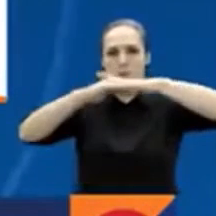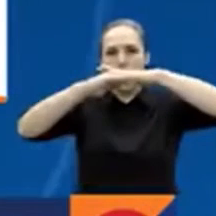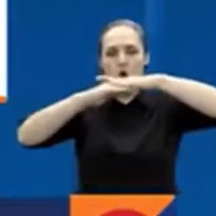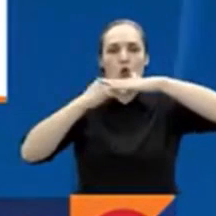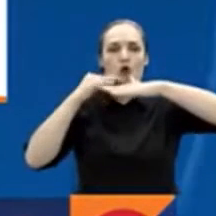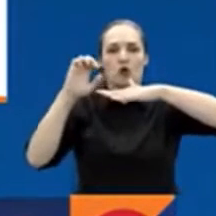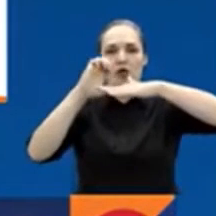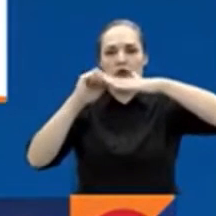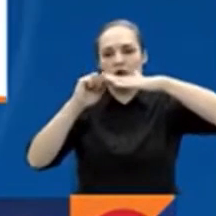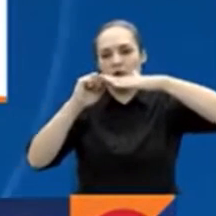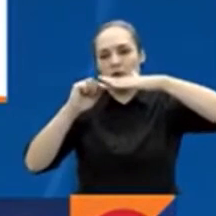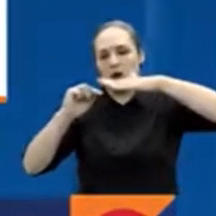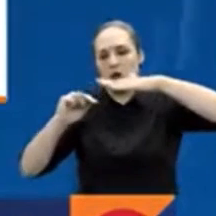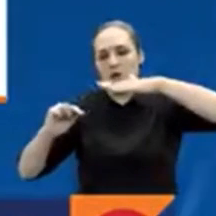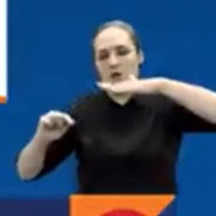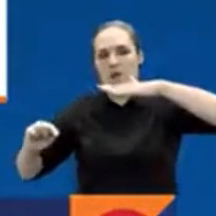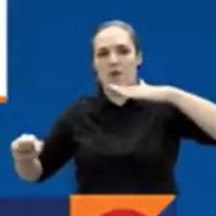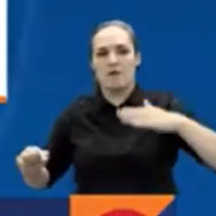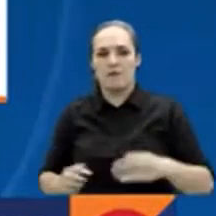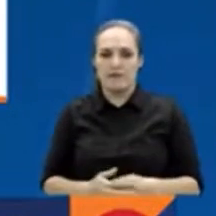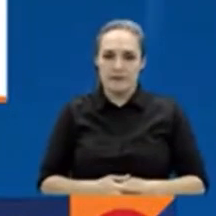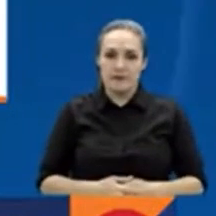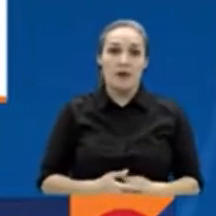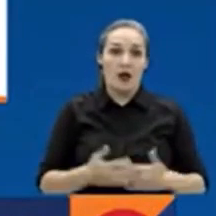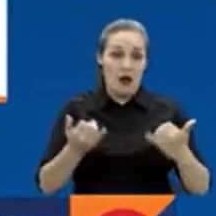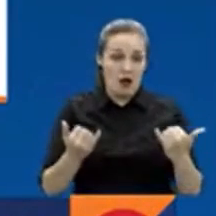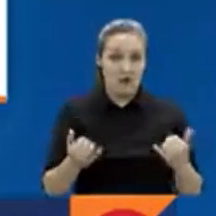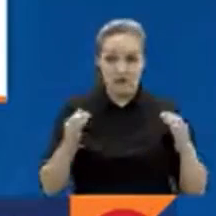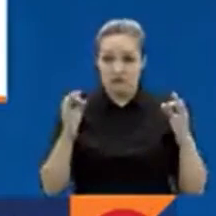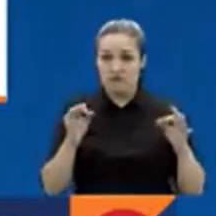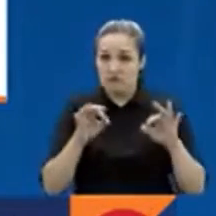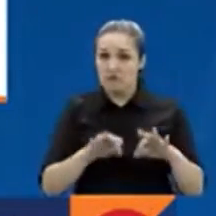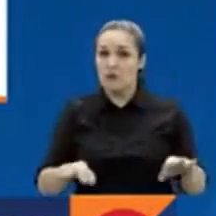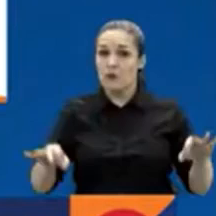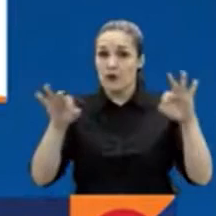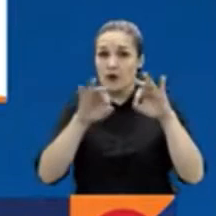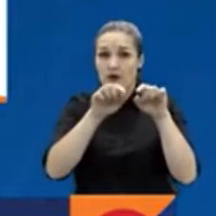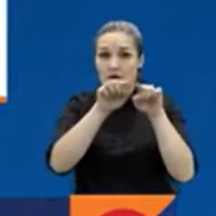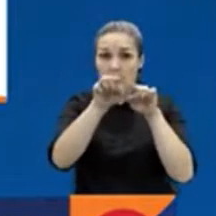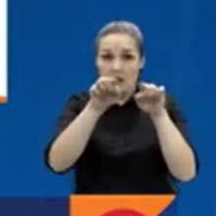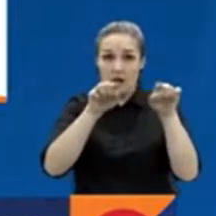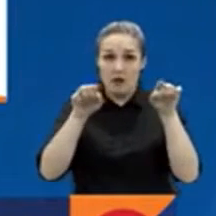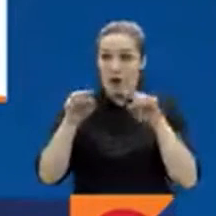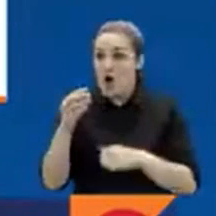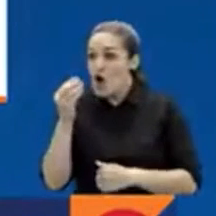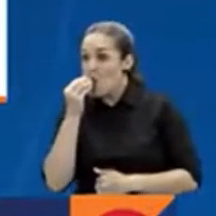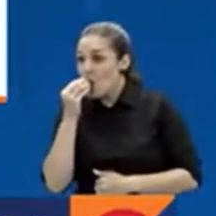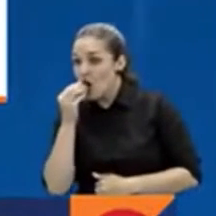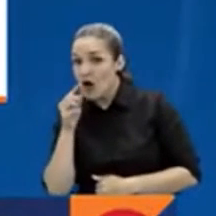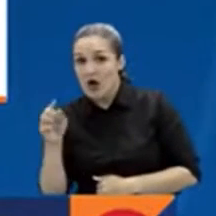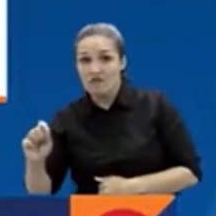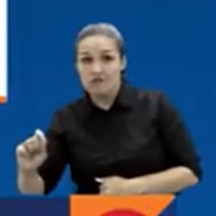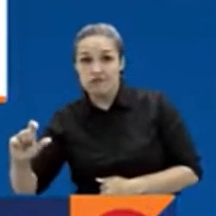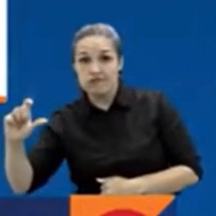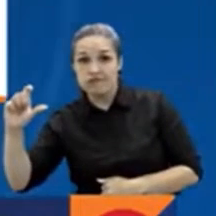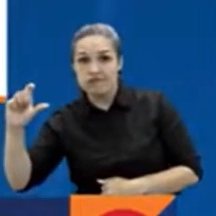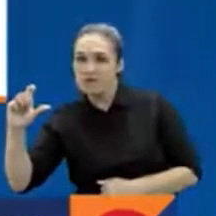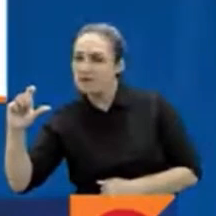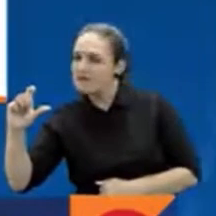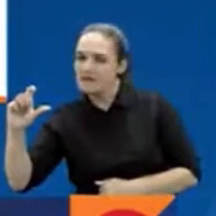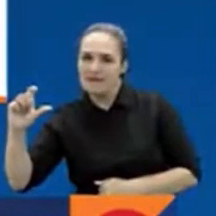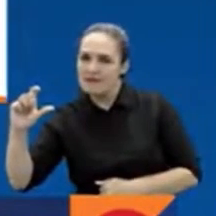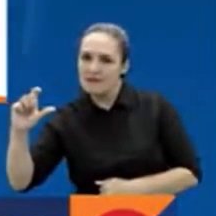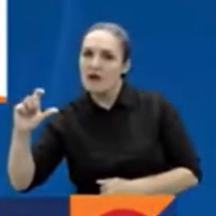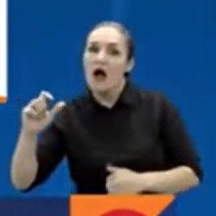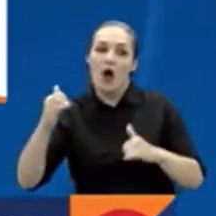ha comenzado la desaceleración. Es altamente importante que ya no son los alimentos los que jalonaron la inflación. Es posible